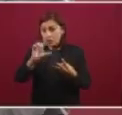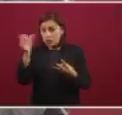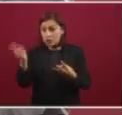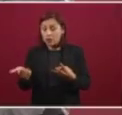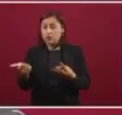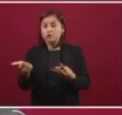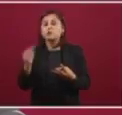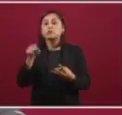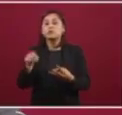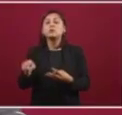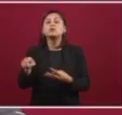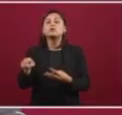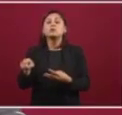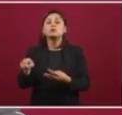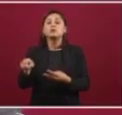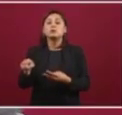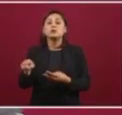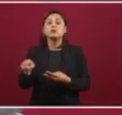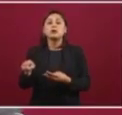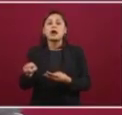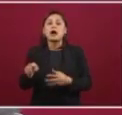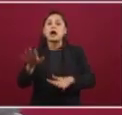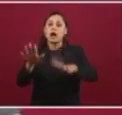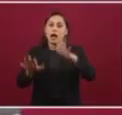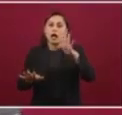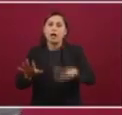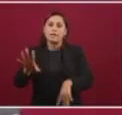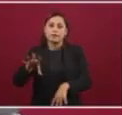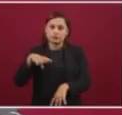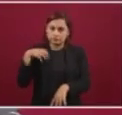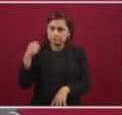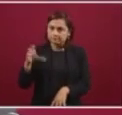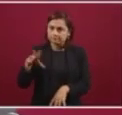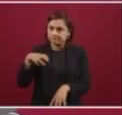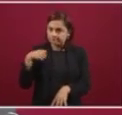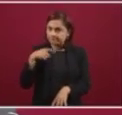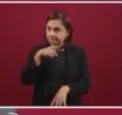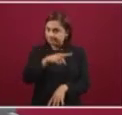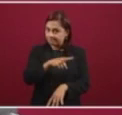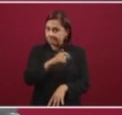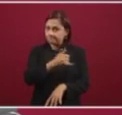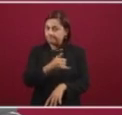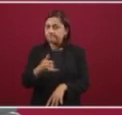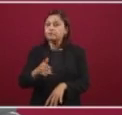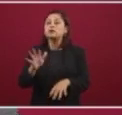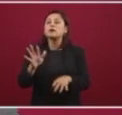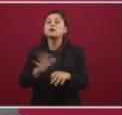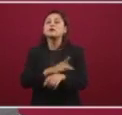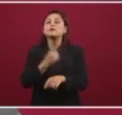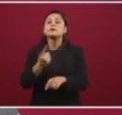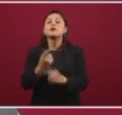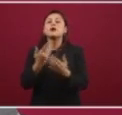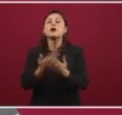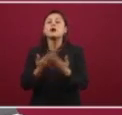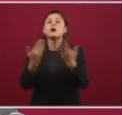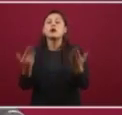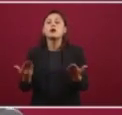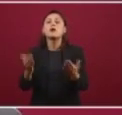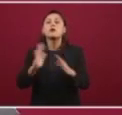abusos, ya no se entregan los expedientes de cartera vencida a despachos